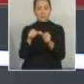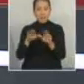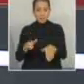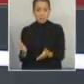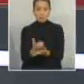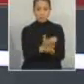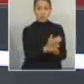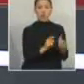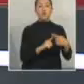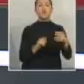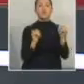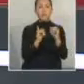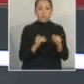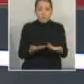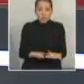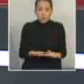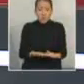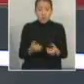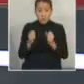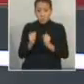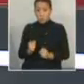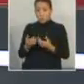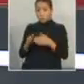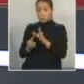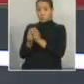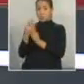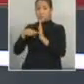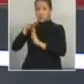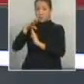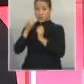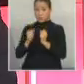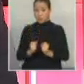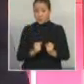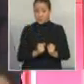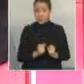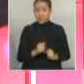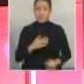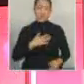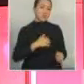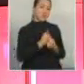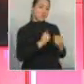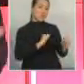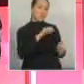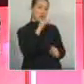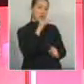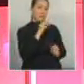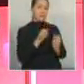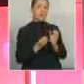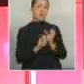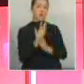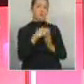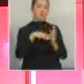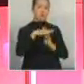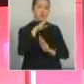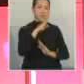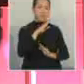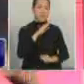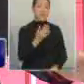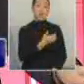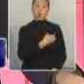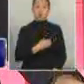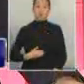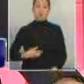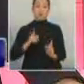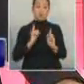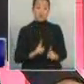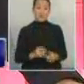pero con otras fórmulas? ¿Está abierta la nueva mayoría a una posibilidad como esa? Bueno, yo no puedo hablar por la nueva mayoría. Primero es el gobierno el que tiene que